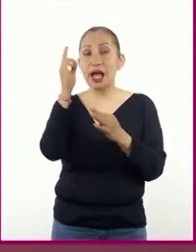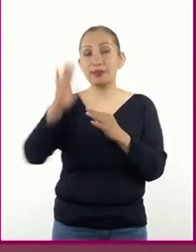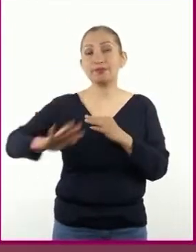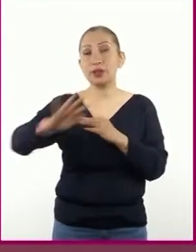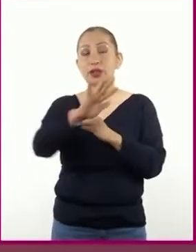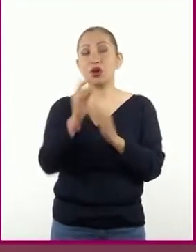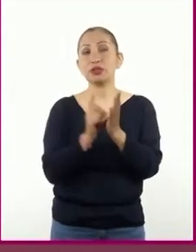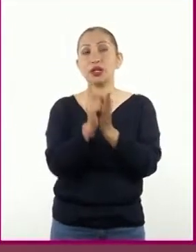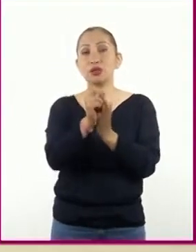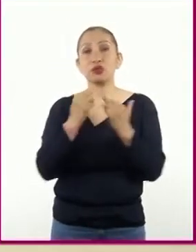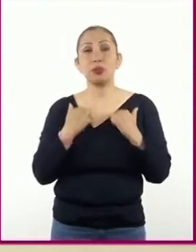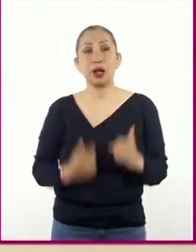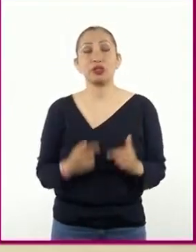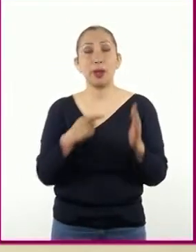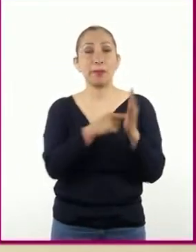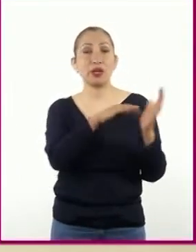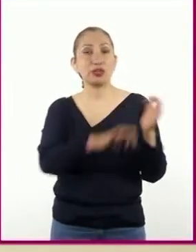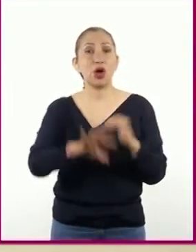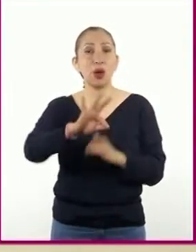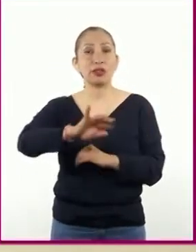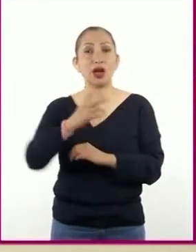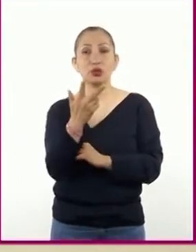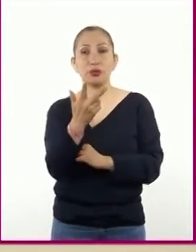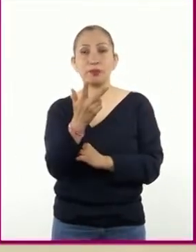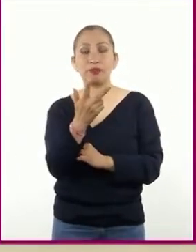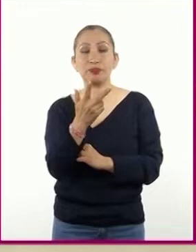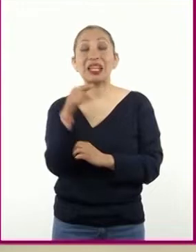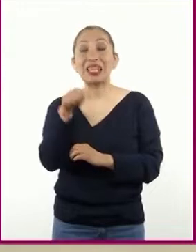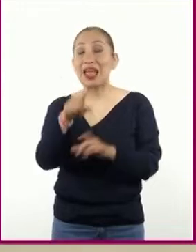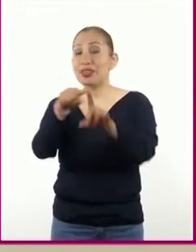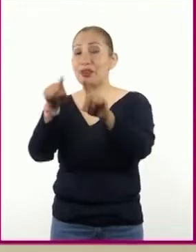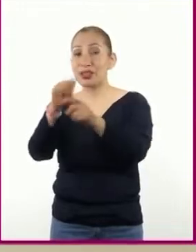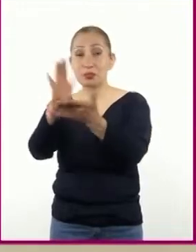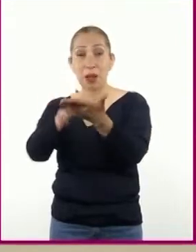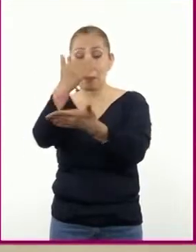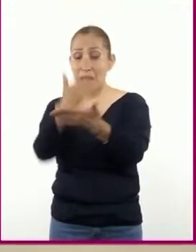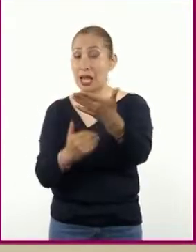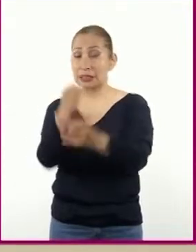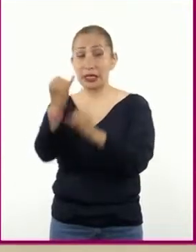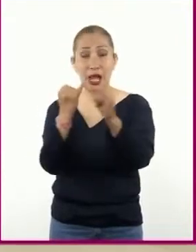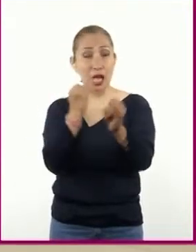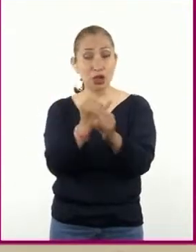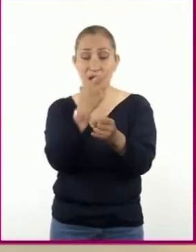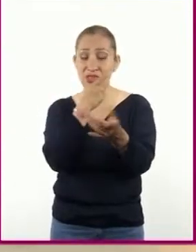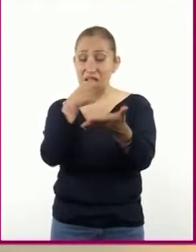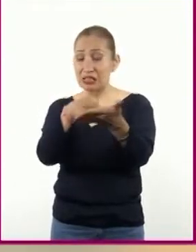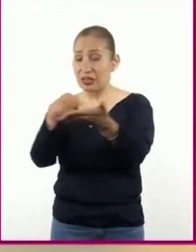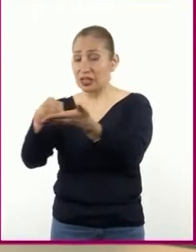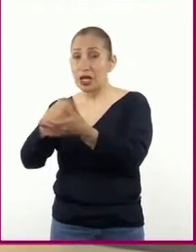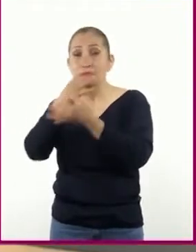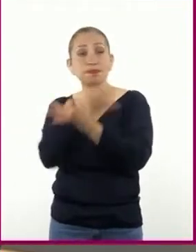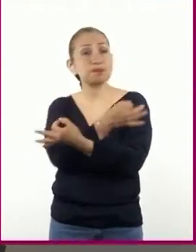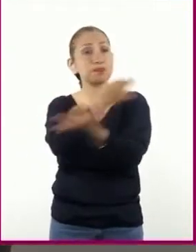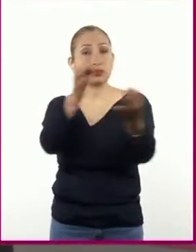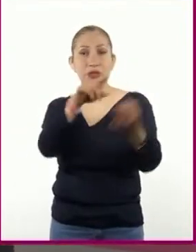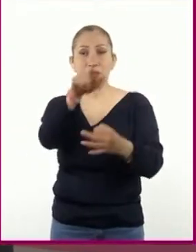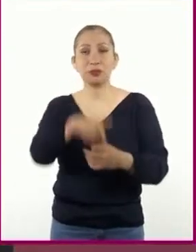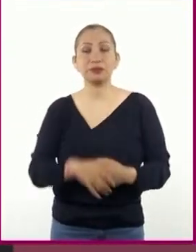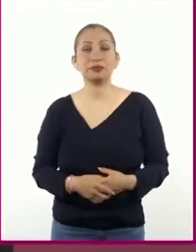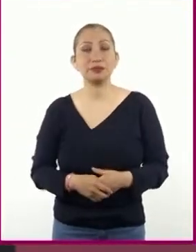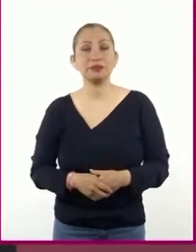Derechos Humanos, en 1948, y en diversos documentos internacionales que se han publicado